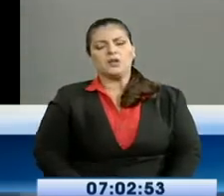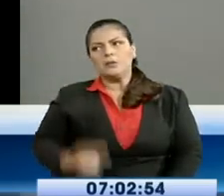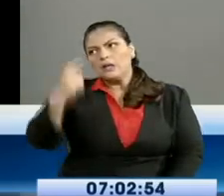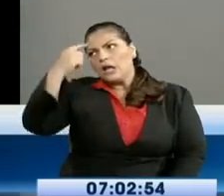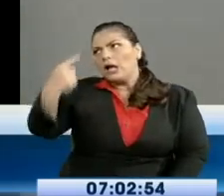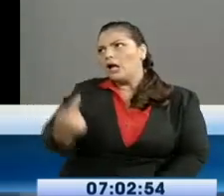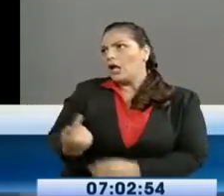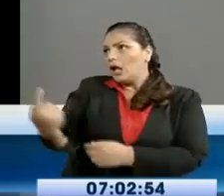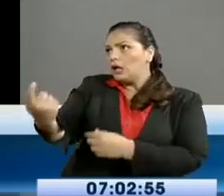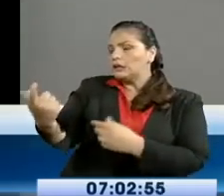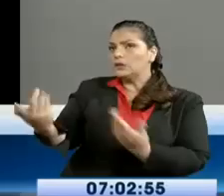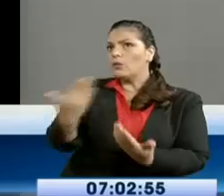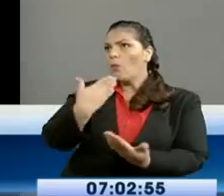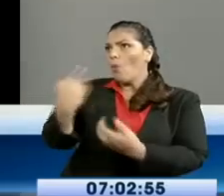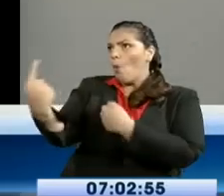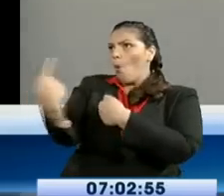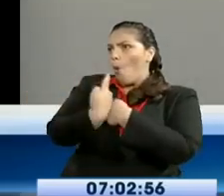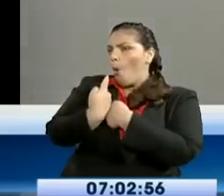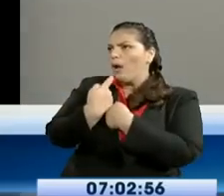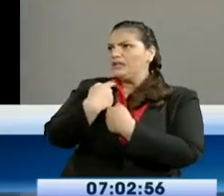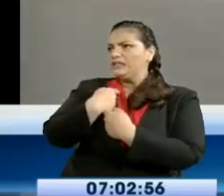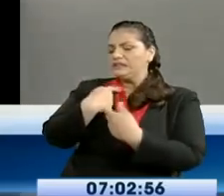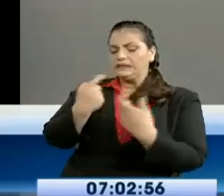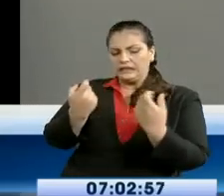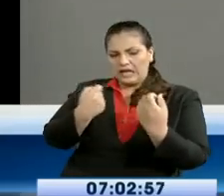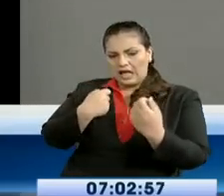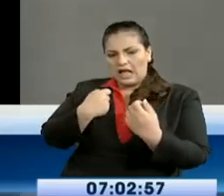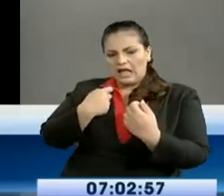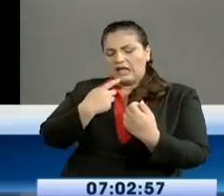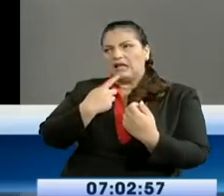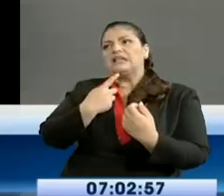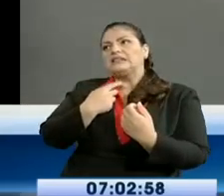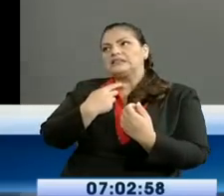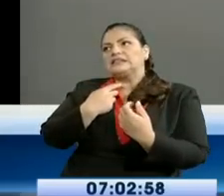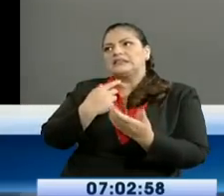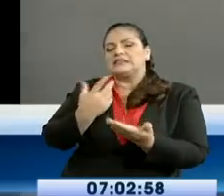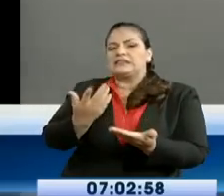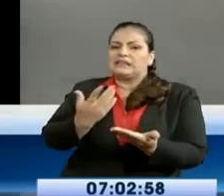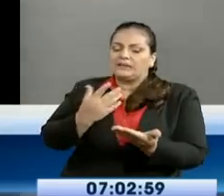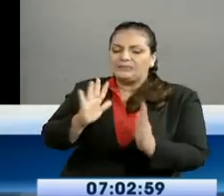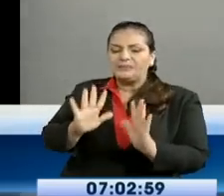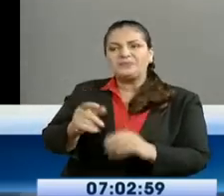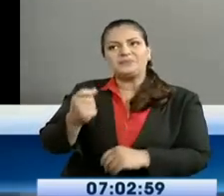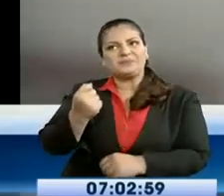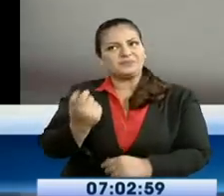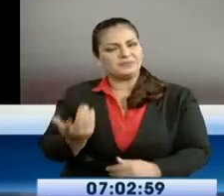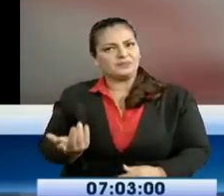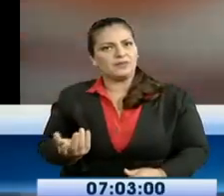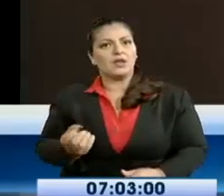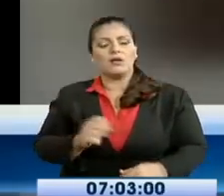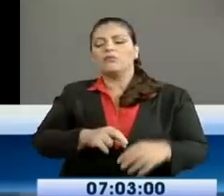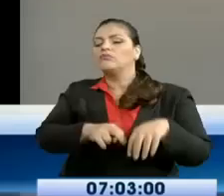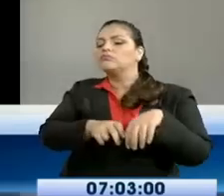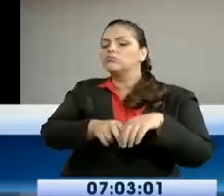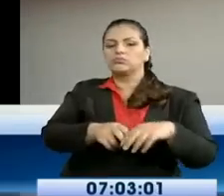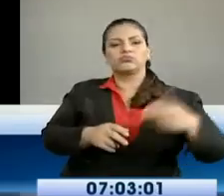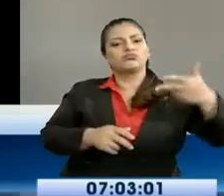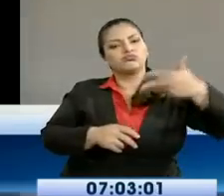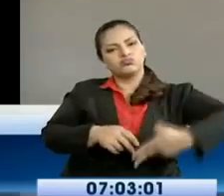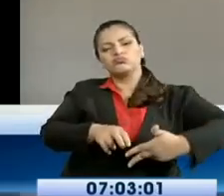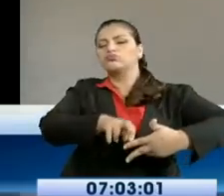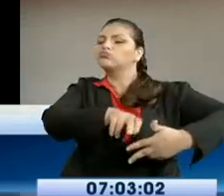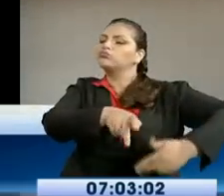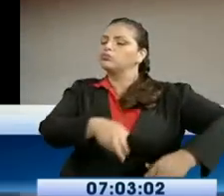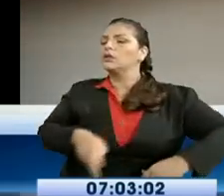con lo que la gente le indicaba. Así es. ¿Quién sabe cuál otro sería? Otro era el proceder. Bajarse, dar la cara, explicar, señorita, dar sus argumentos.